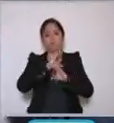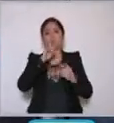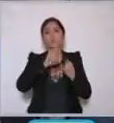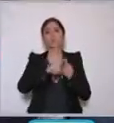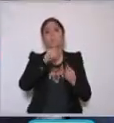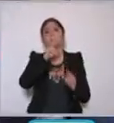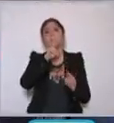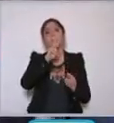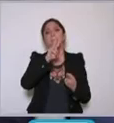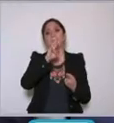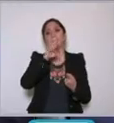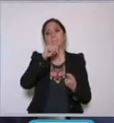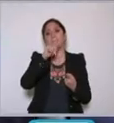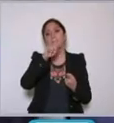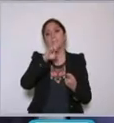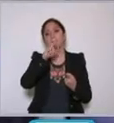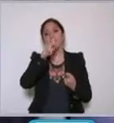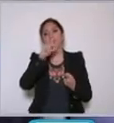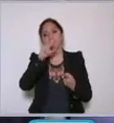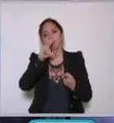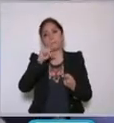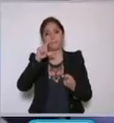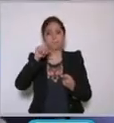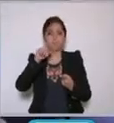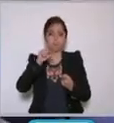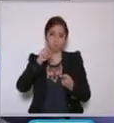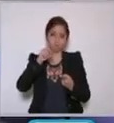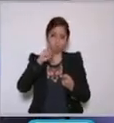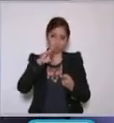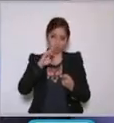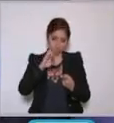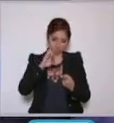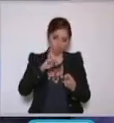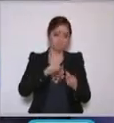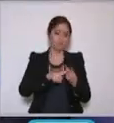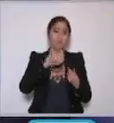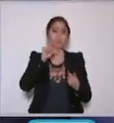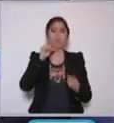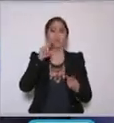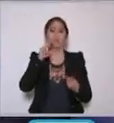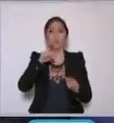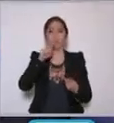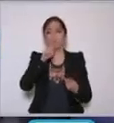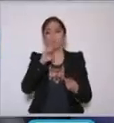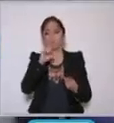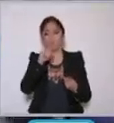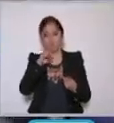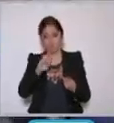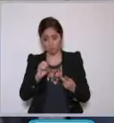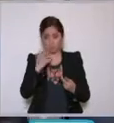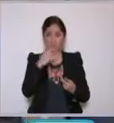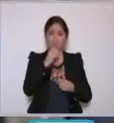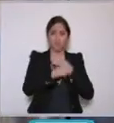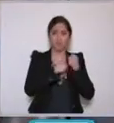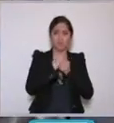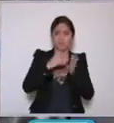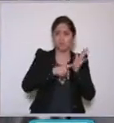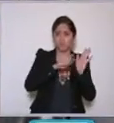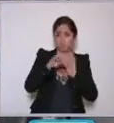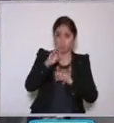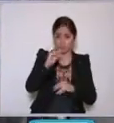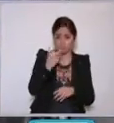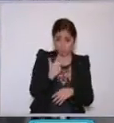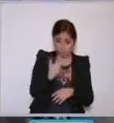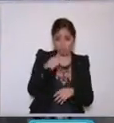como 20 para las 12, 20 para las 12. Sí. Muy bien, Aún te amo. Aún te amo, ¿no? me encanta. En 1998 se